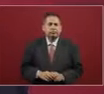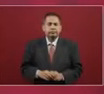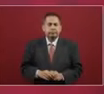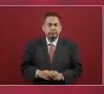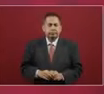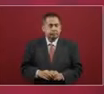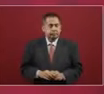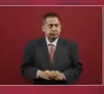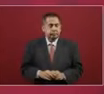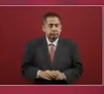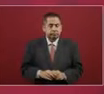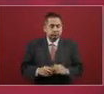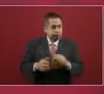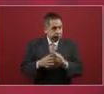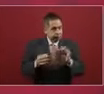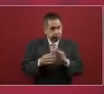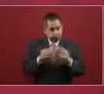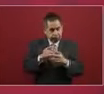donde